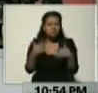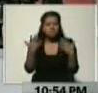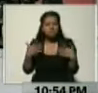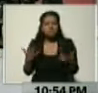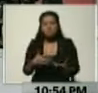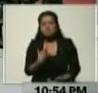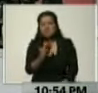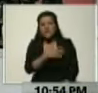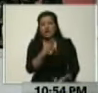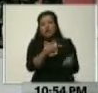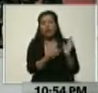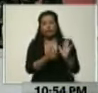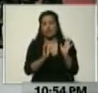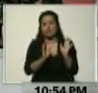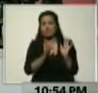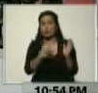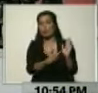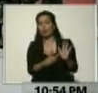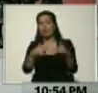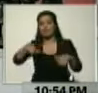Pero hay que sacarlo porque